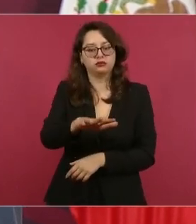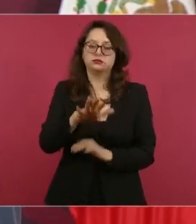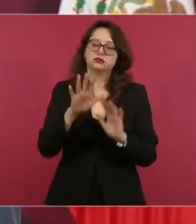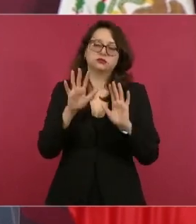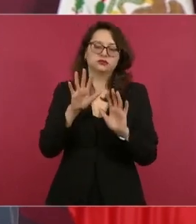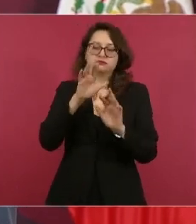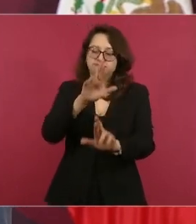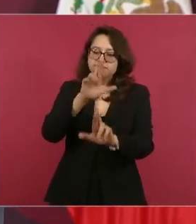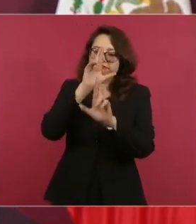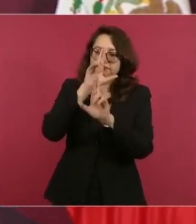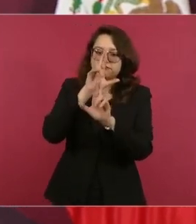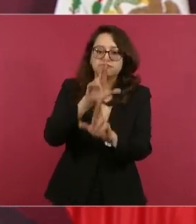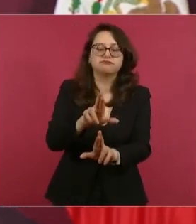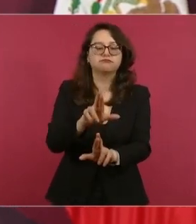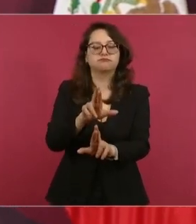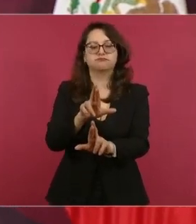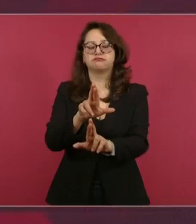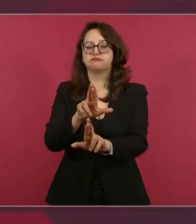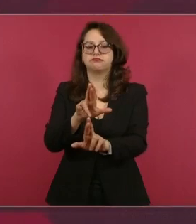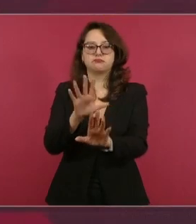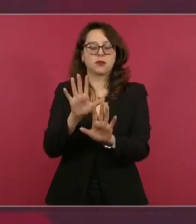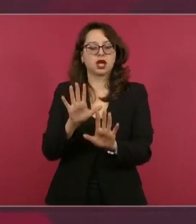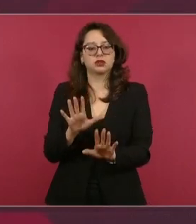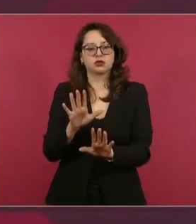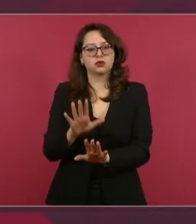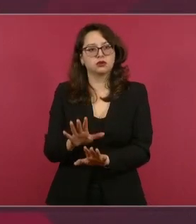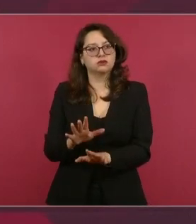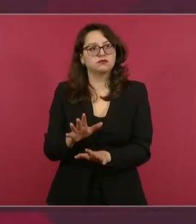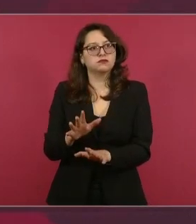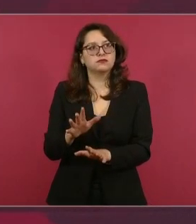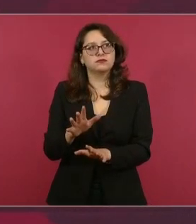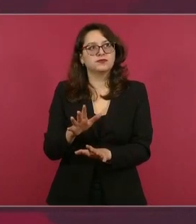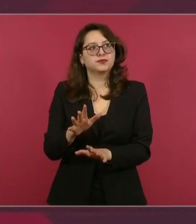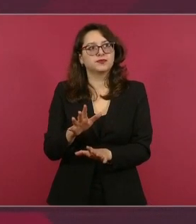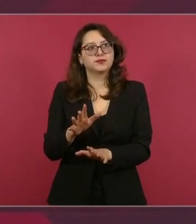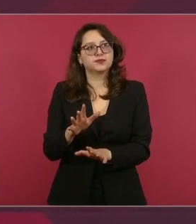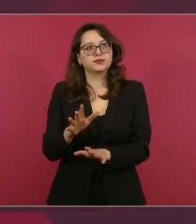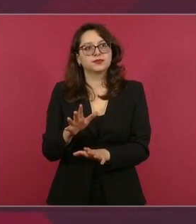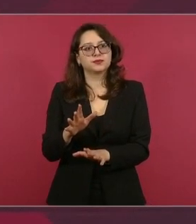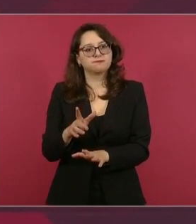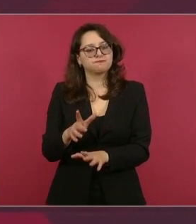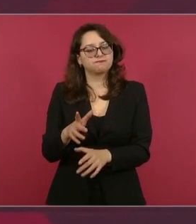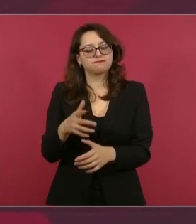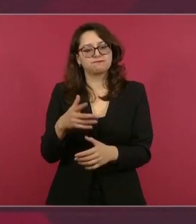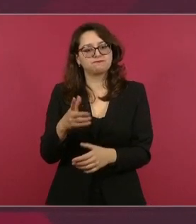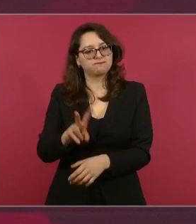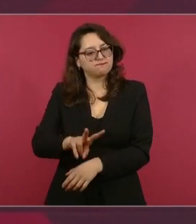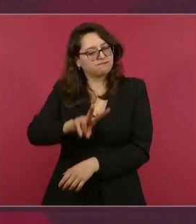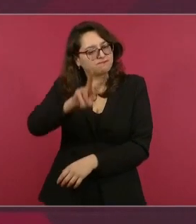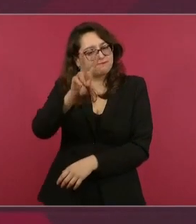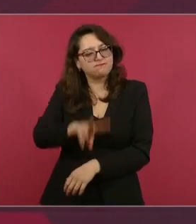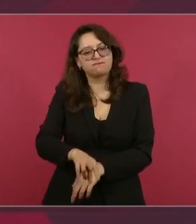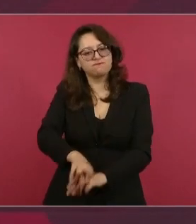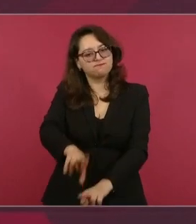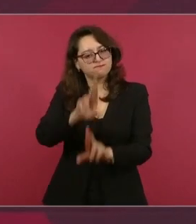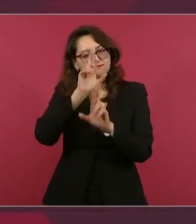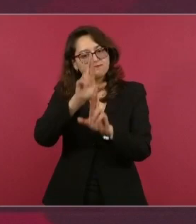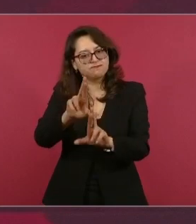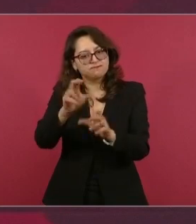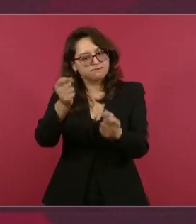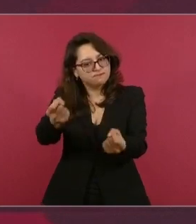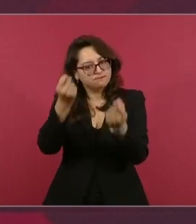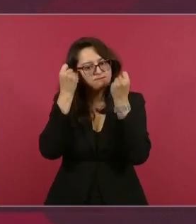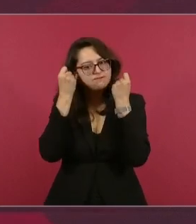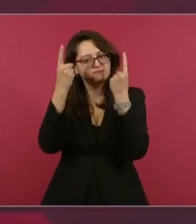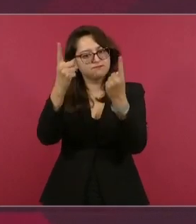nosotros todo nuestro respeto, toda nuestra